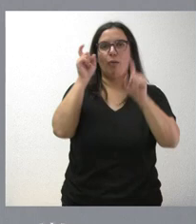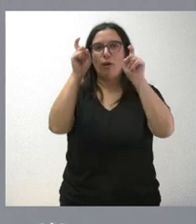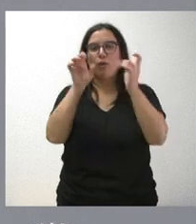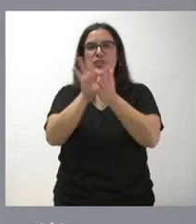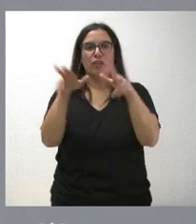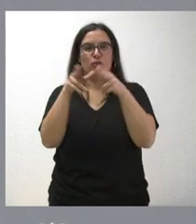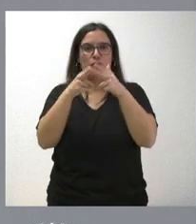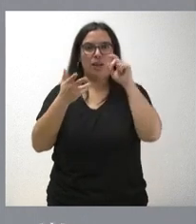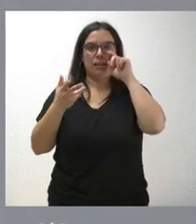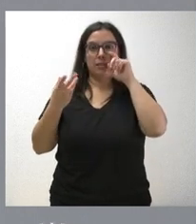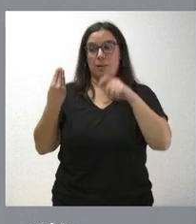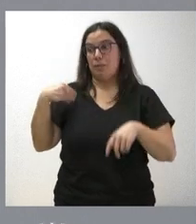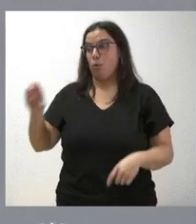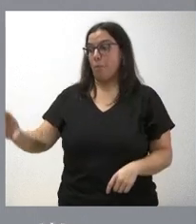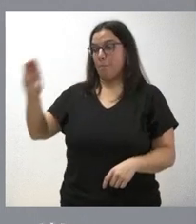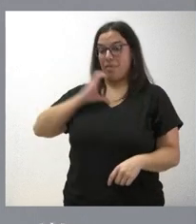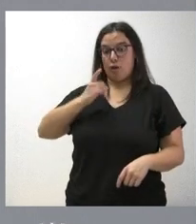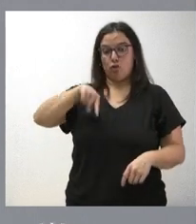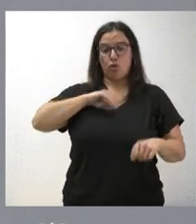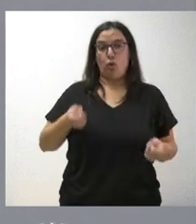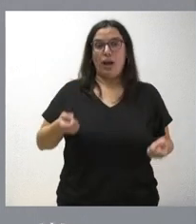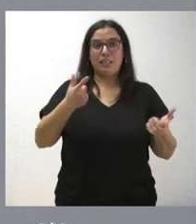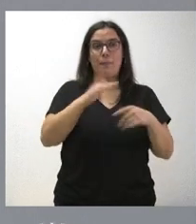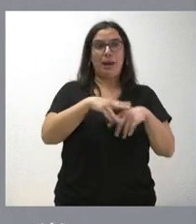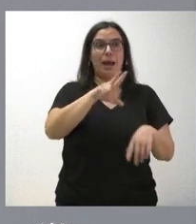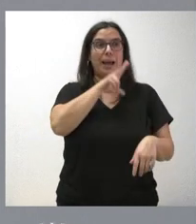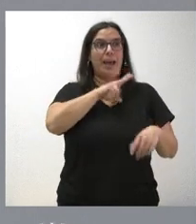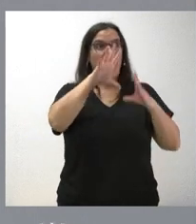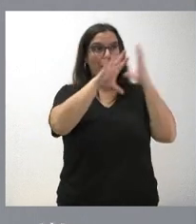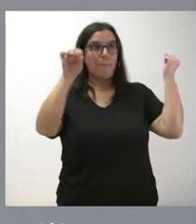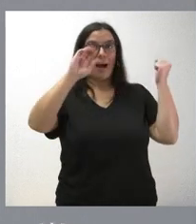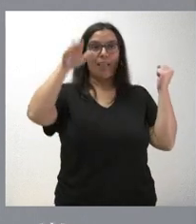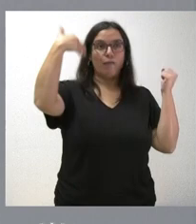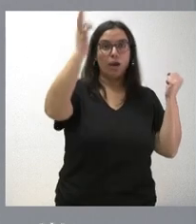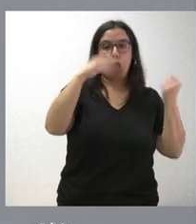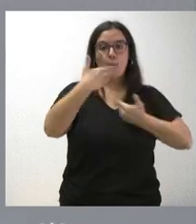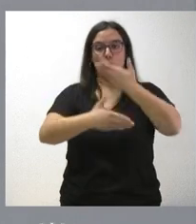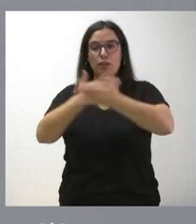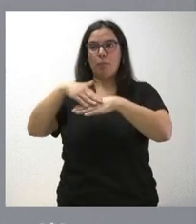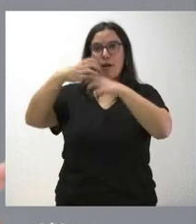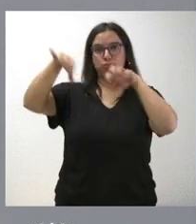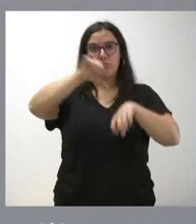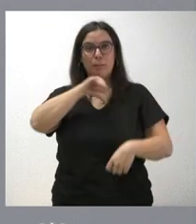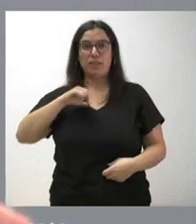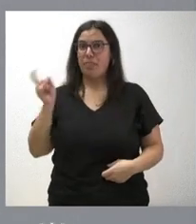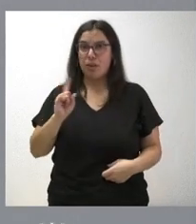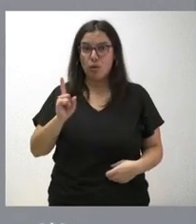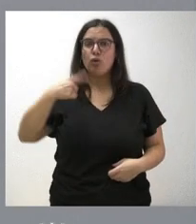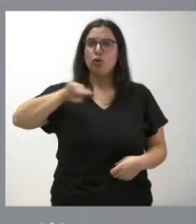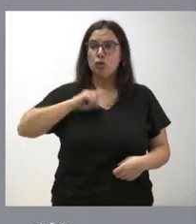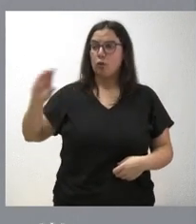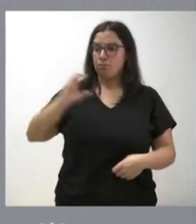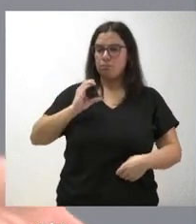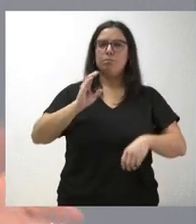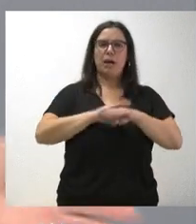vamos a gastar los fondos que se nos otorguen en embajadas en el exterior ni en procesos separatistas nosotros lo vamos a gastar en mejorar la educación la sanidad los